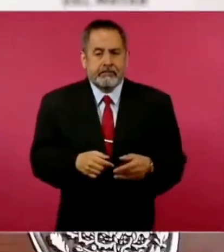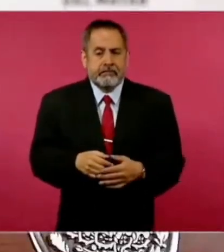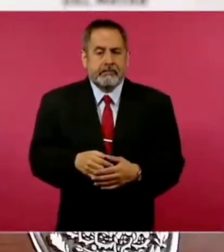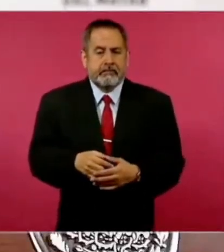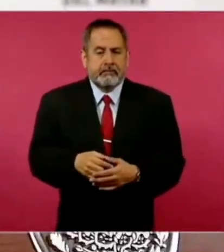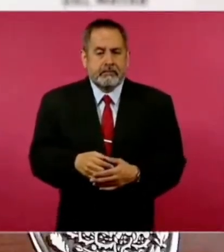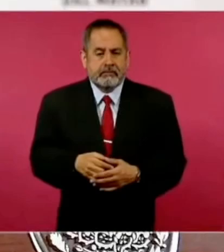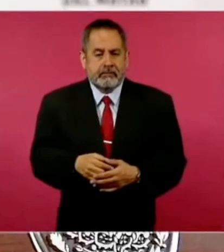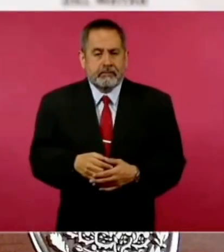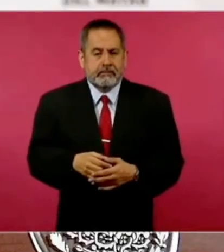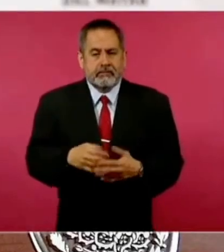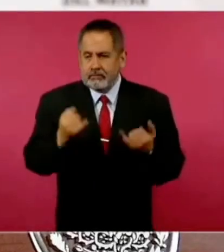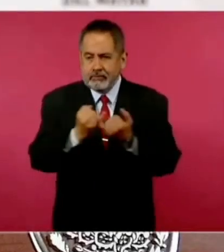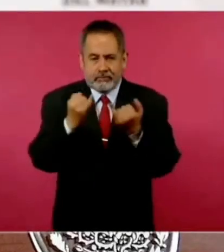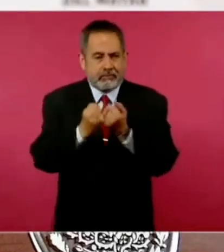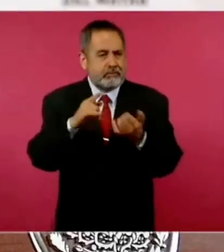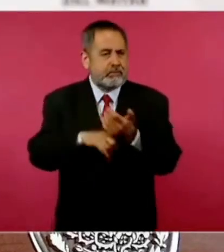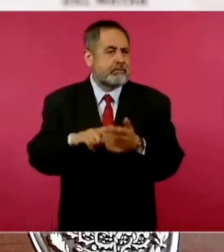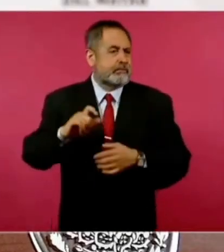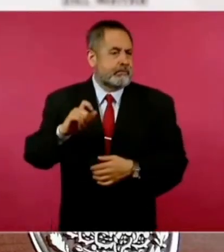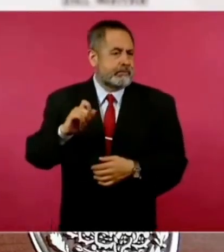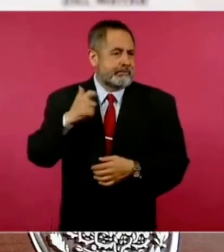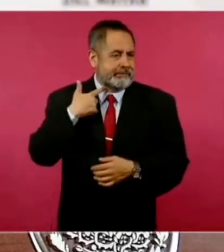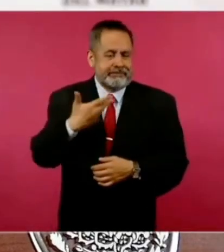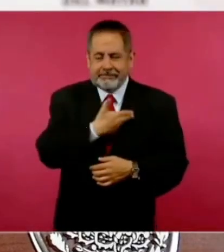No voy a hacerlo de Zedillo.